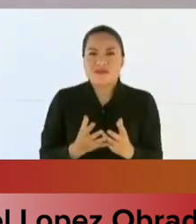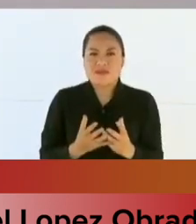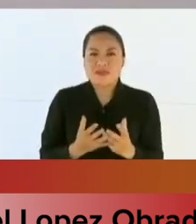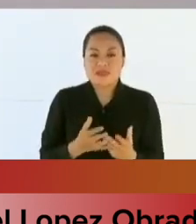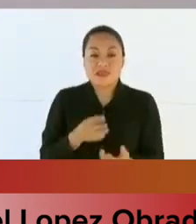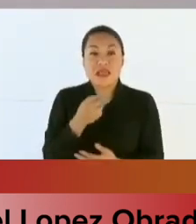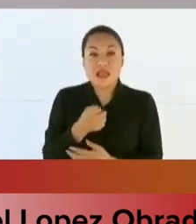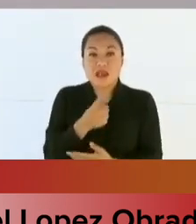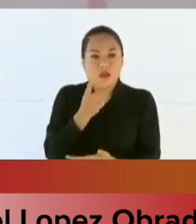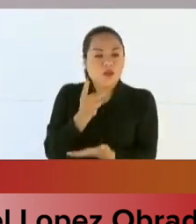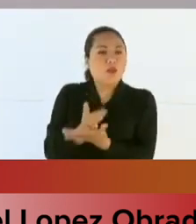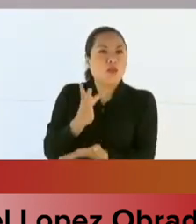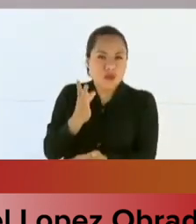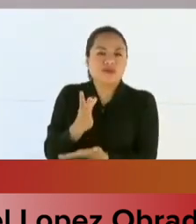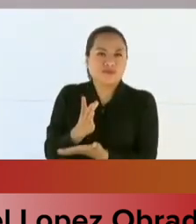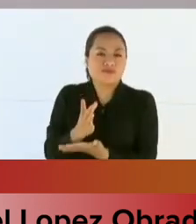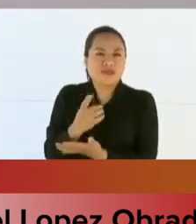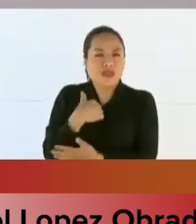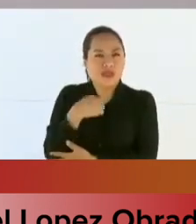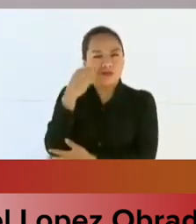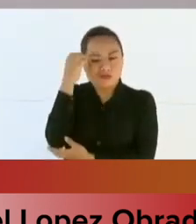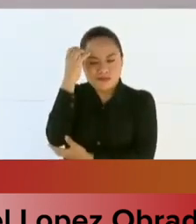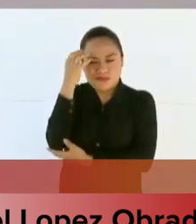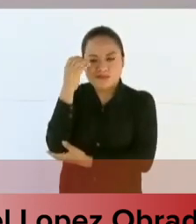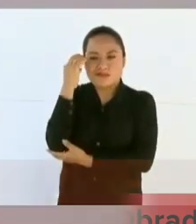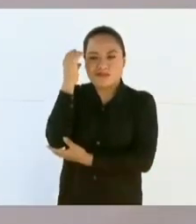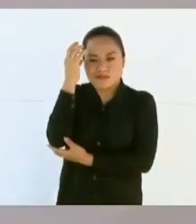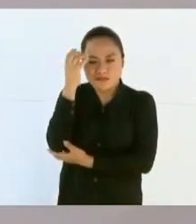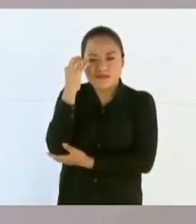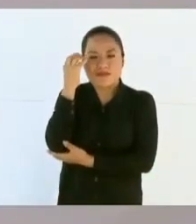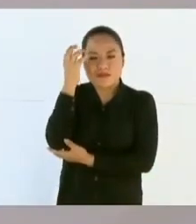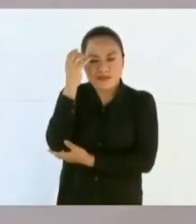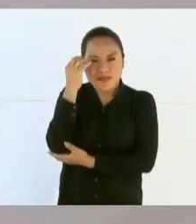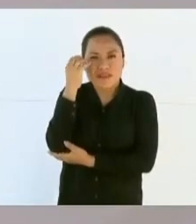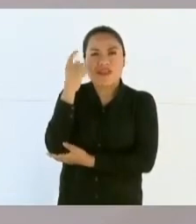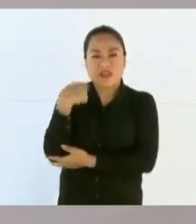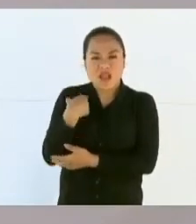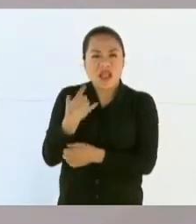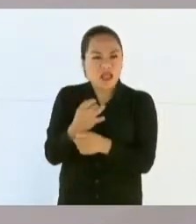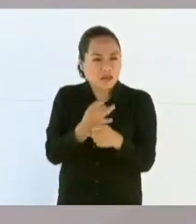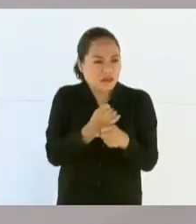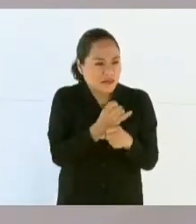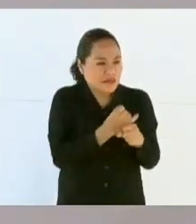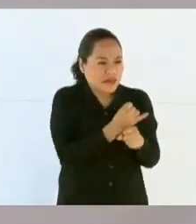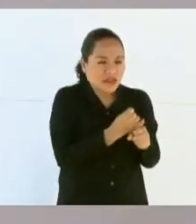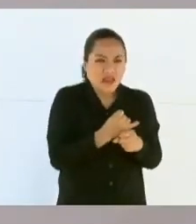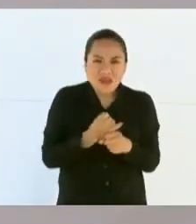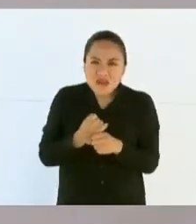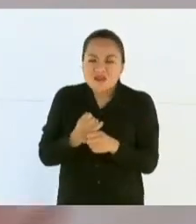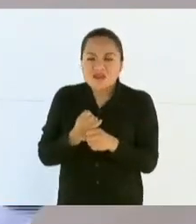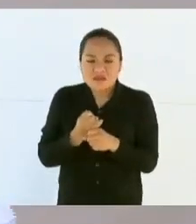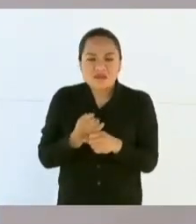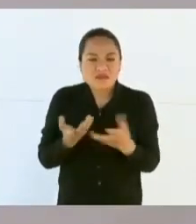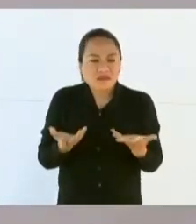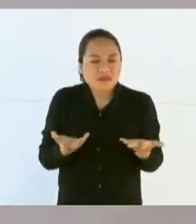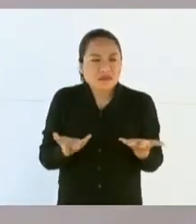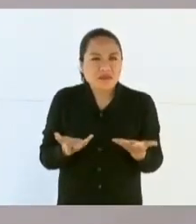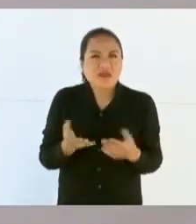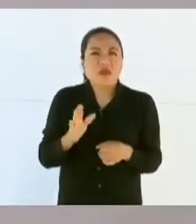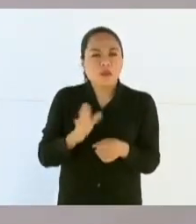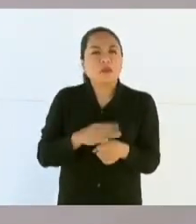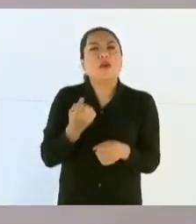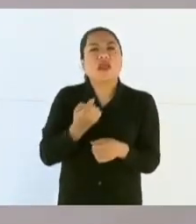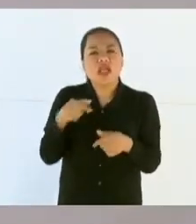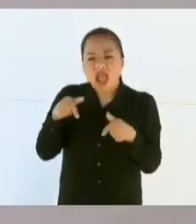Y me pongo a analizar, y lo he investigado, ¿por qué se